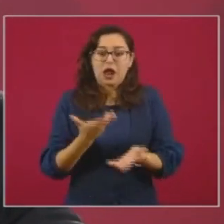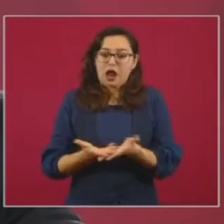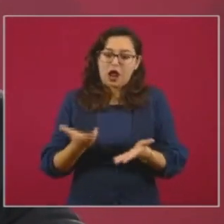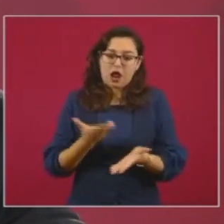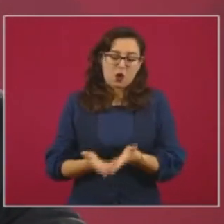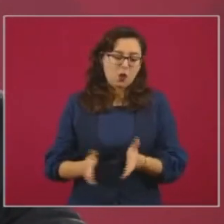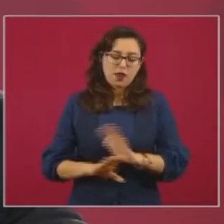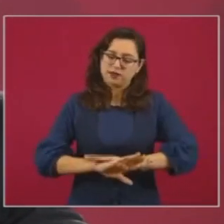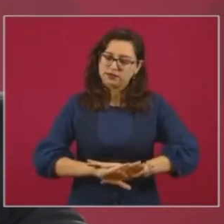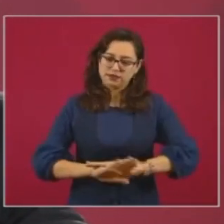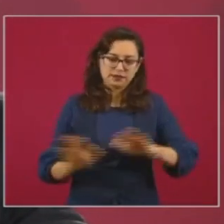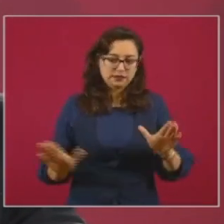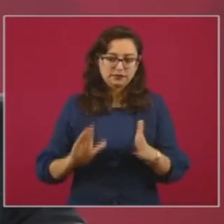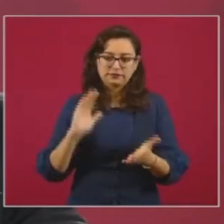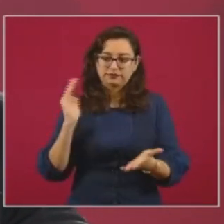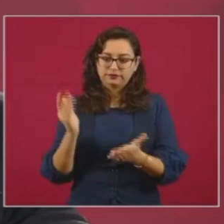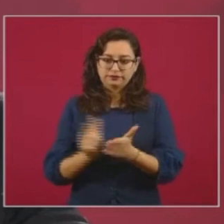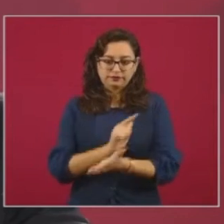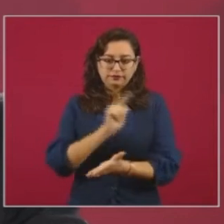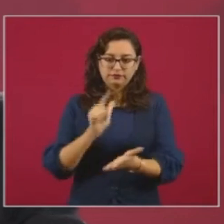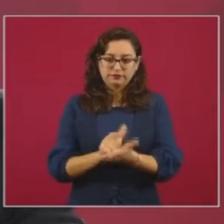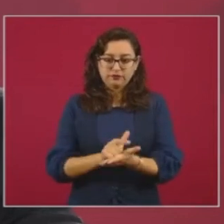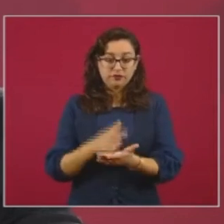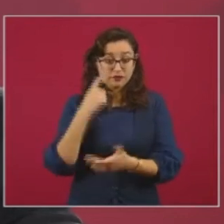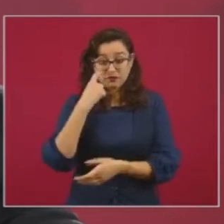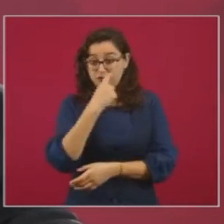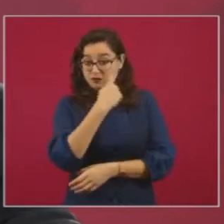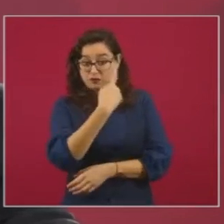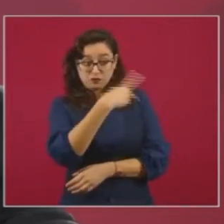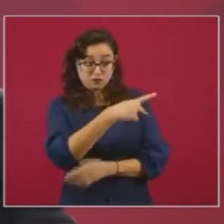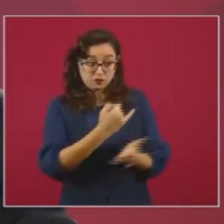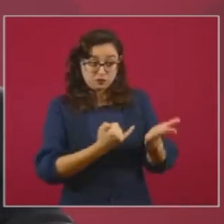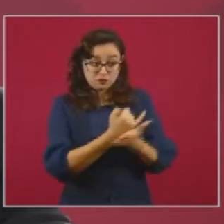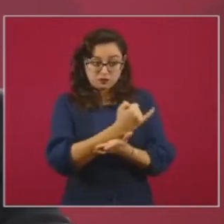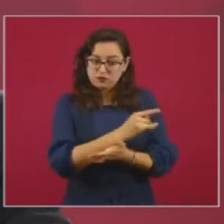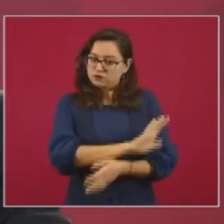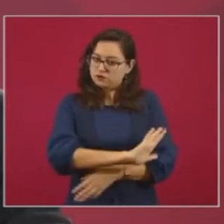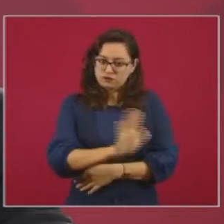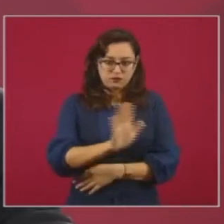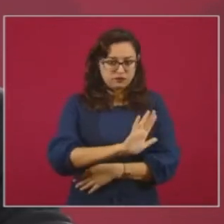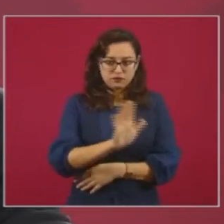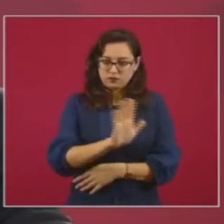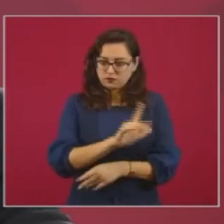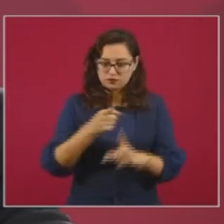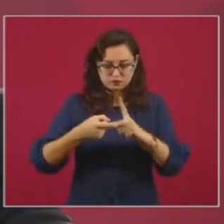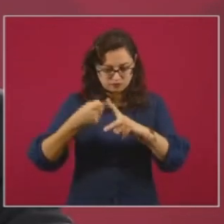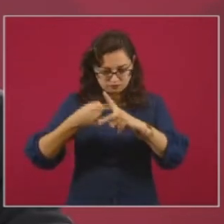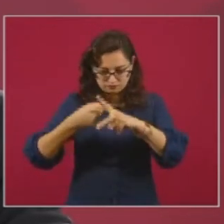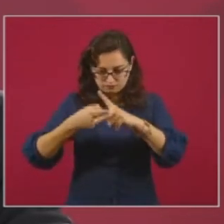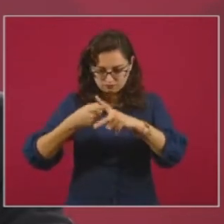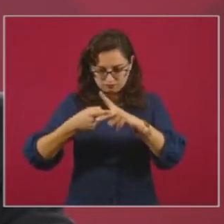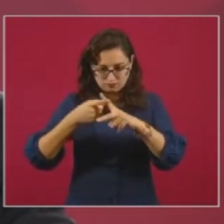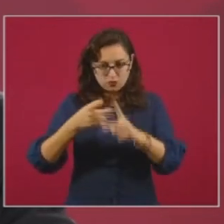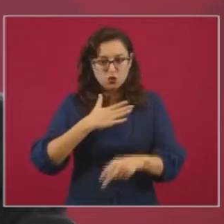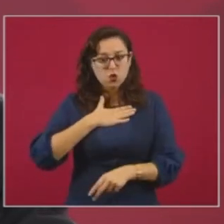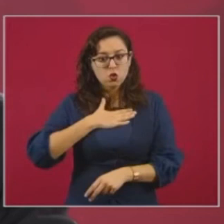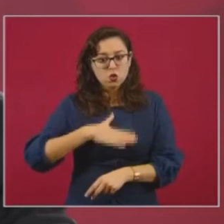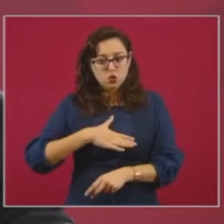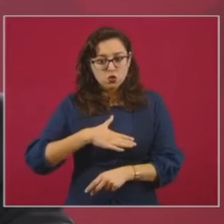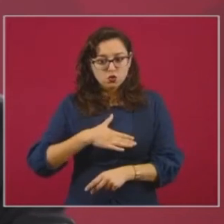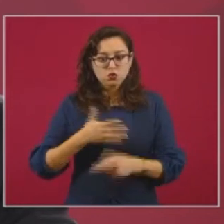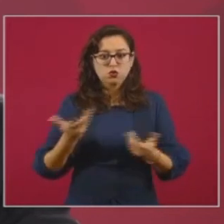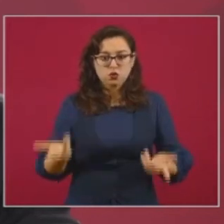no queda a discreción, sino ya está establecida una fórmula en donde las comisiones